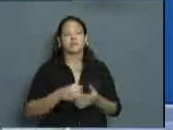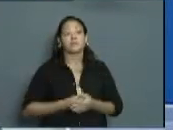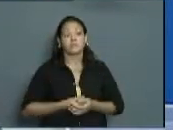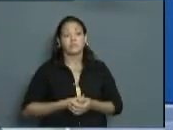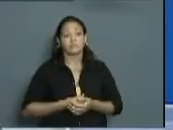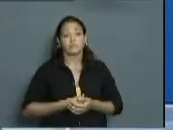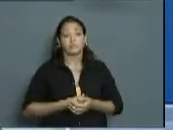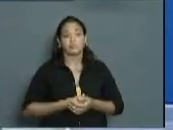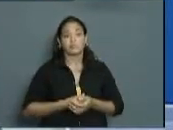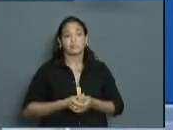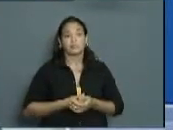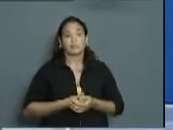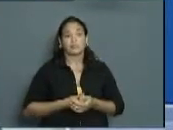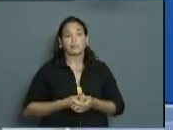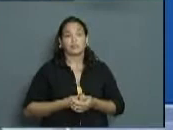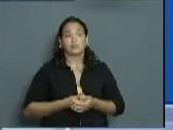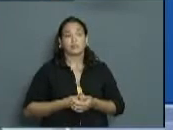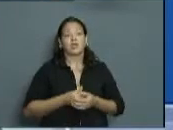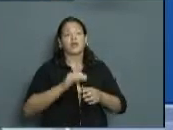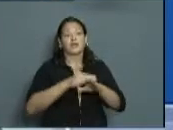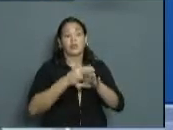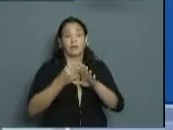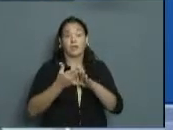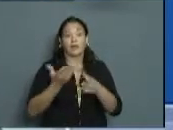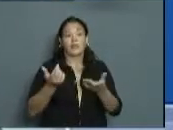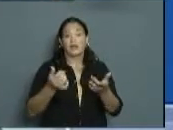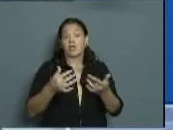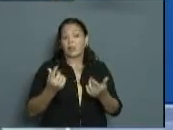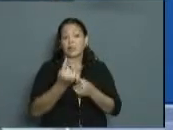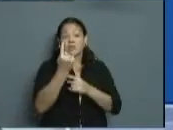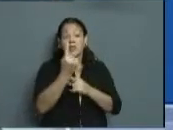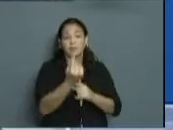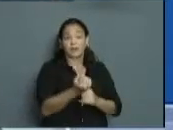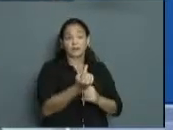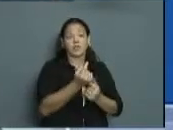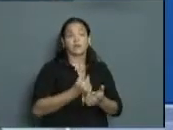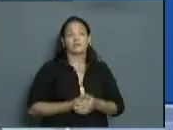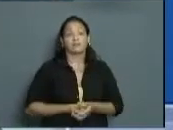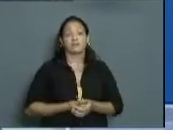viene siendo en el caso que interrumpe esquema después de primera dosis. Porque